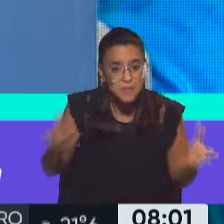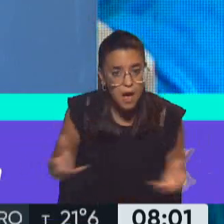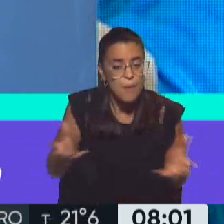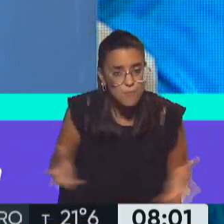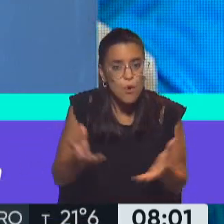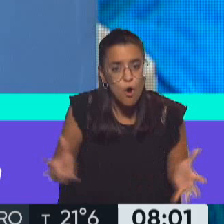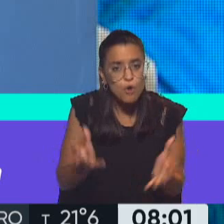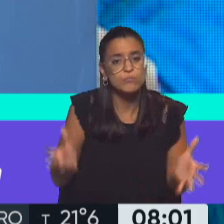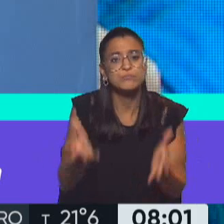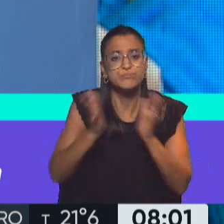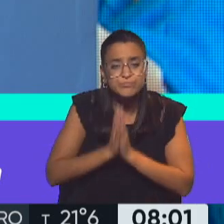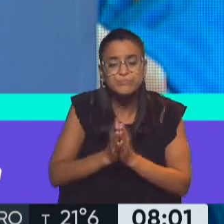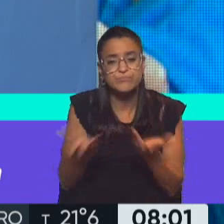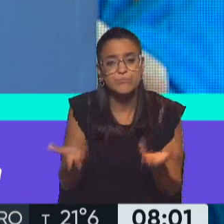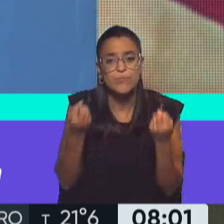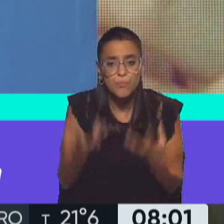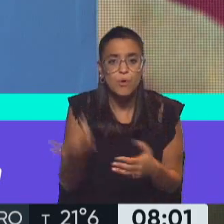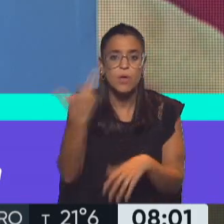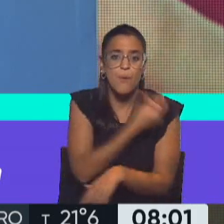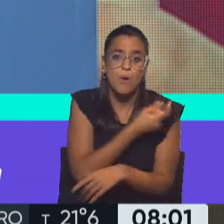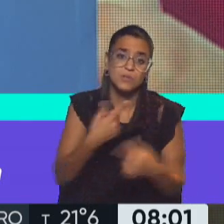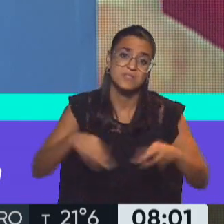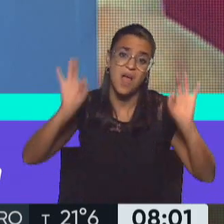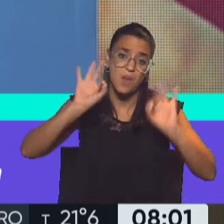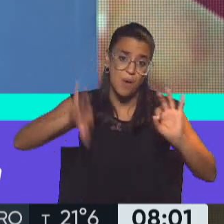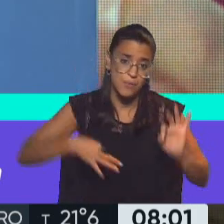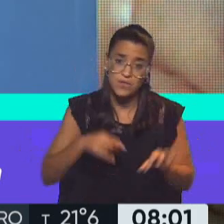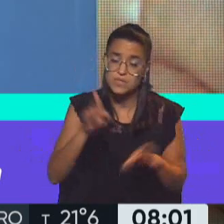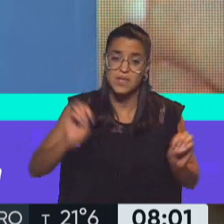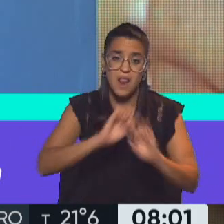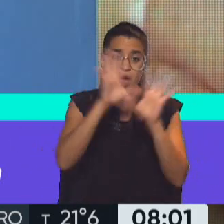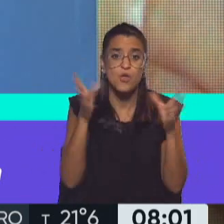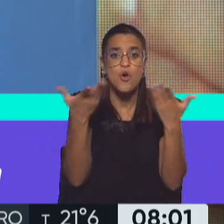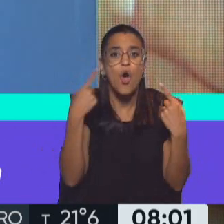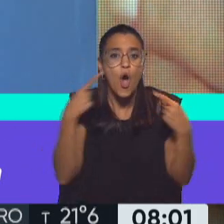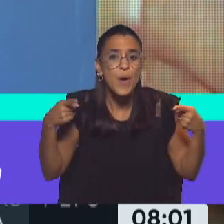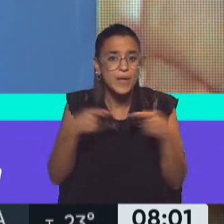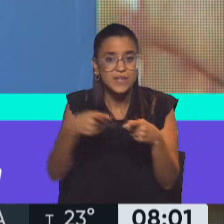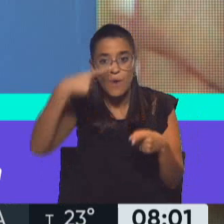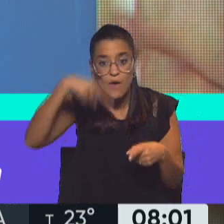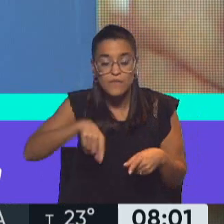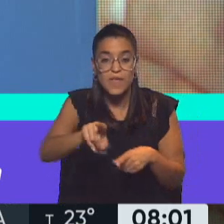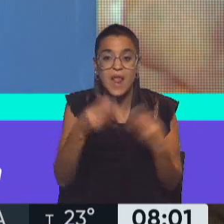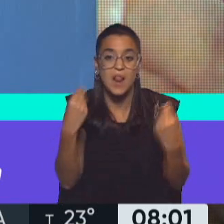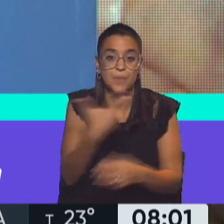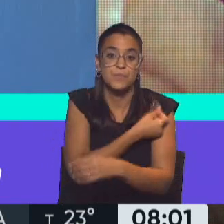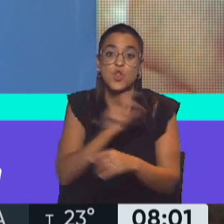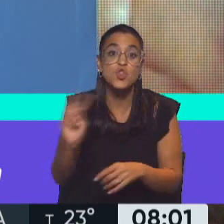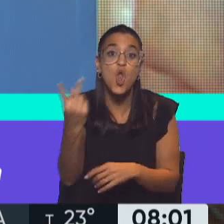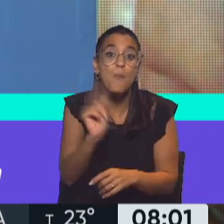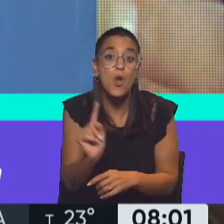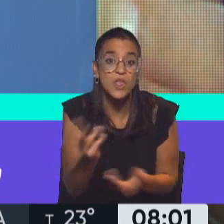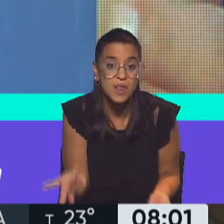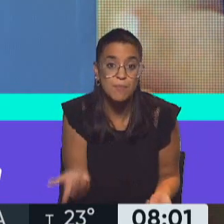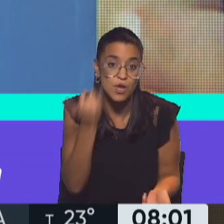mucha abogacía porque sin duda la vacuna salva vidas. Eso está clarísimo. Y el objetivo final de las vacunas es no morirme.